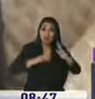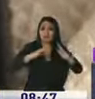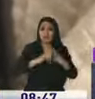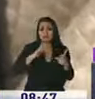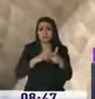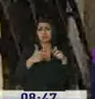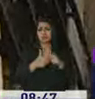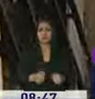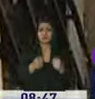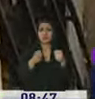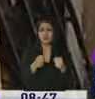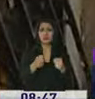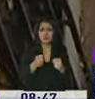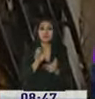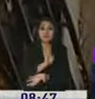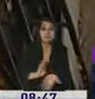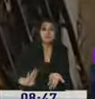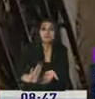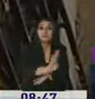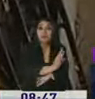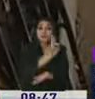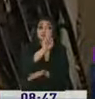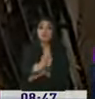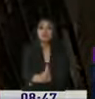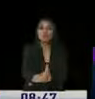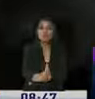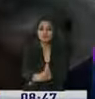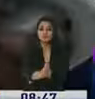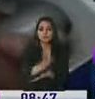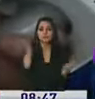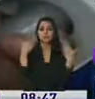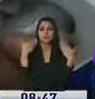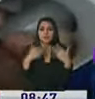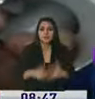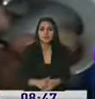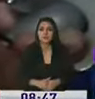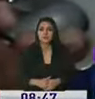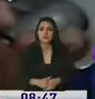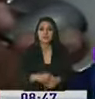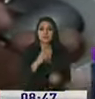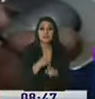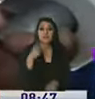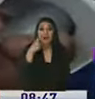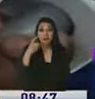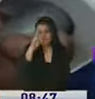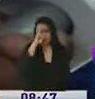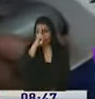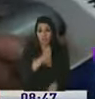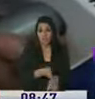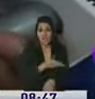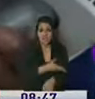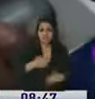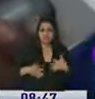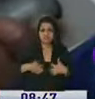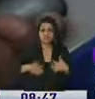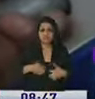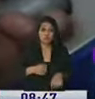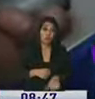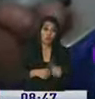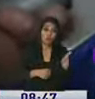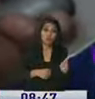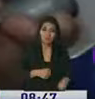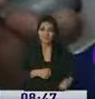vivienda, ubicada en un populoso sector del suburbio de Guayaquil. Hizo esto porque estaba picado, porque en la pelea anterior, mi hijo fue el que se metió, el